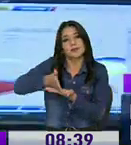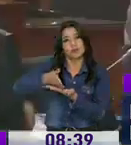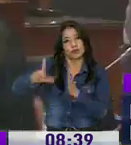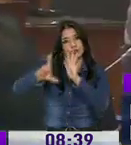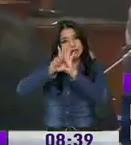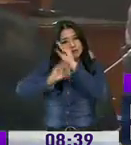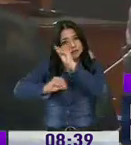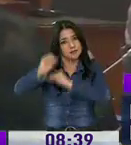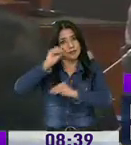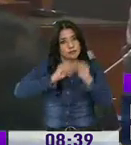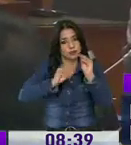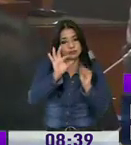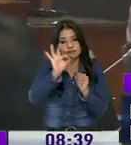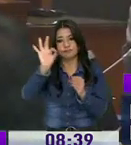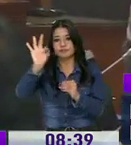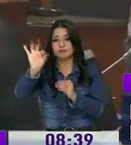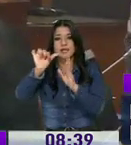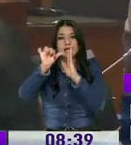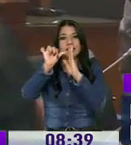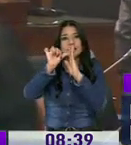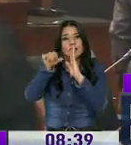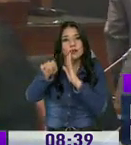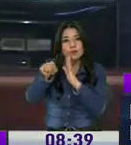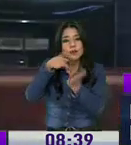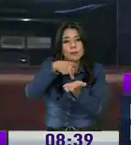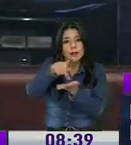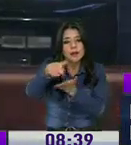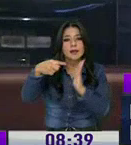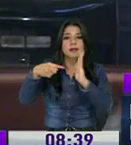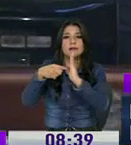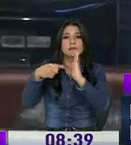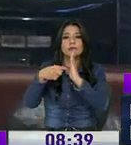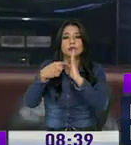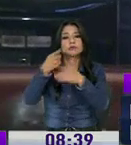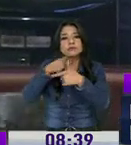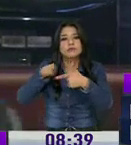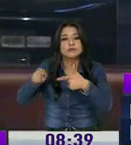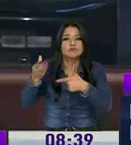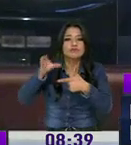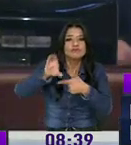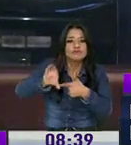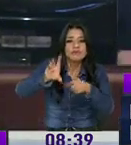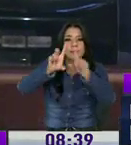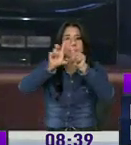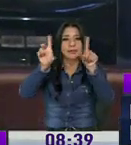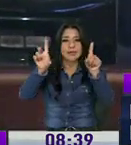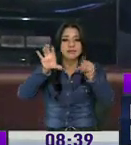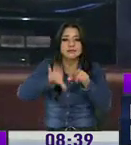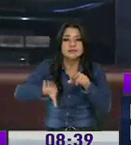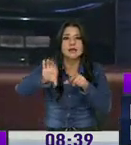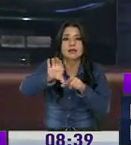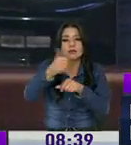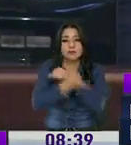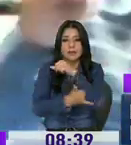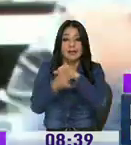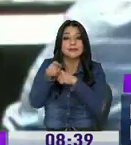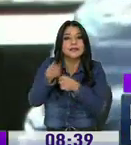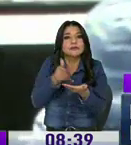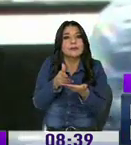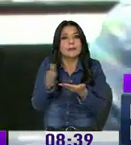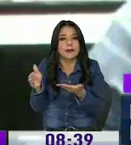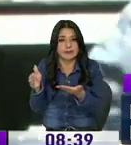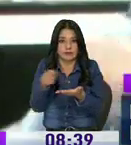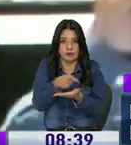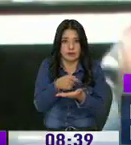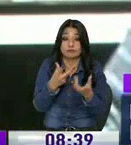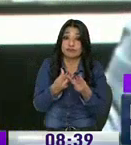ley, dejaron al aire el articulado que tiene que ver con el cobro de impuestos a los dividendos que entregan las empresas a inversionistas en el extranjero. Para subsanar